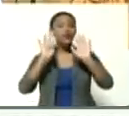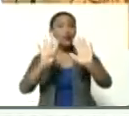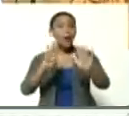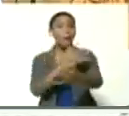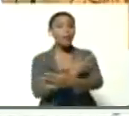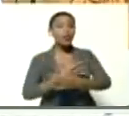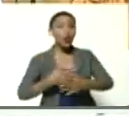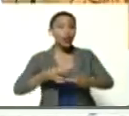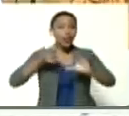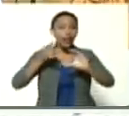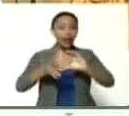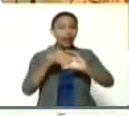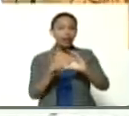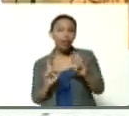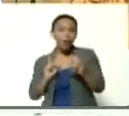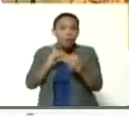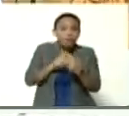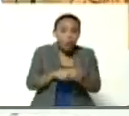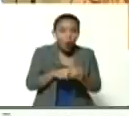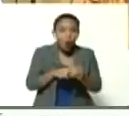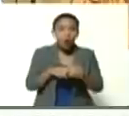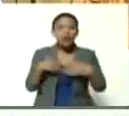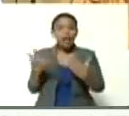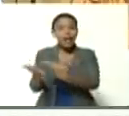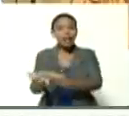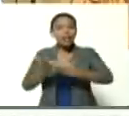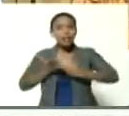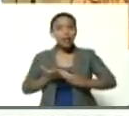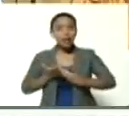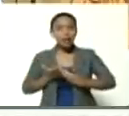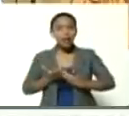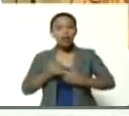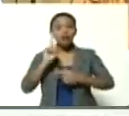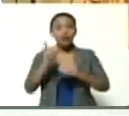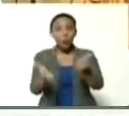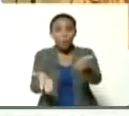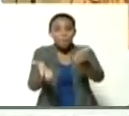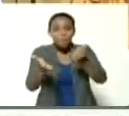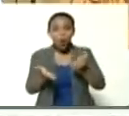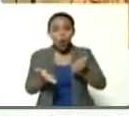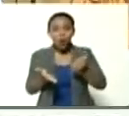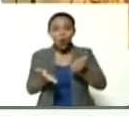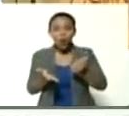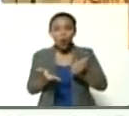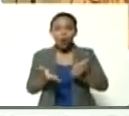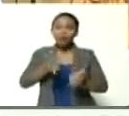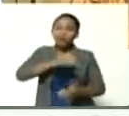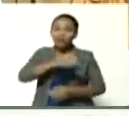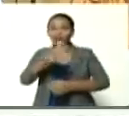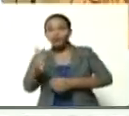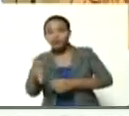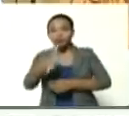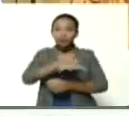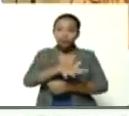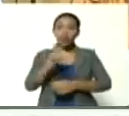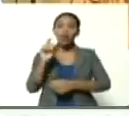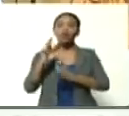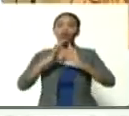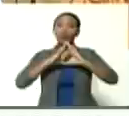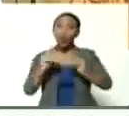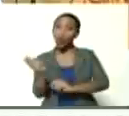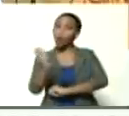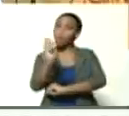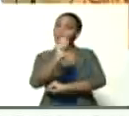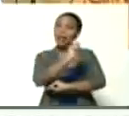de carnetizados que reciben sus bonos regularmente, todos los